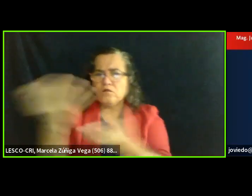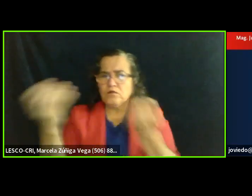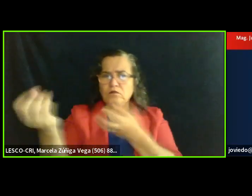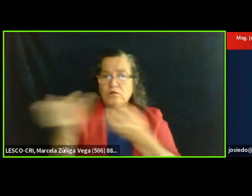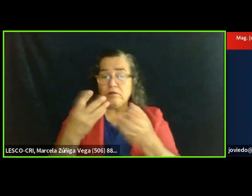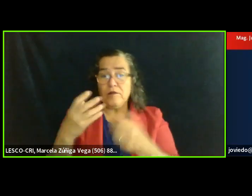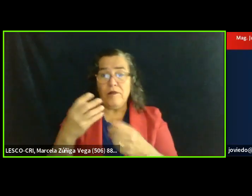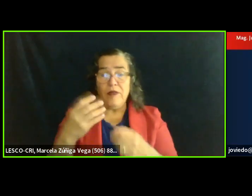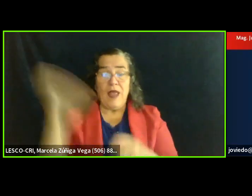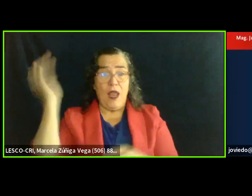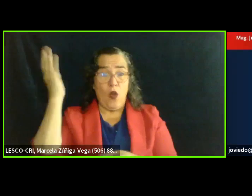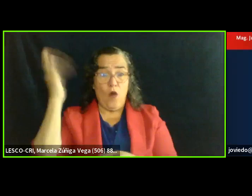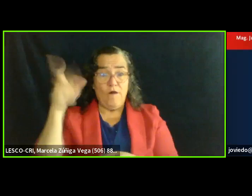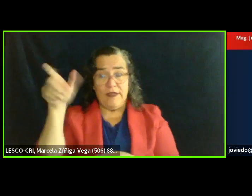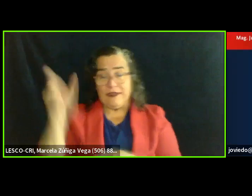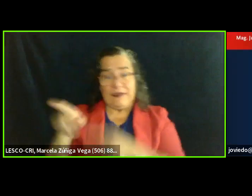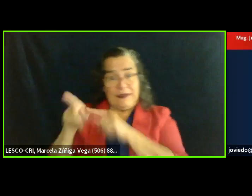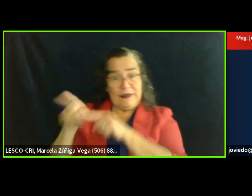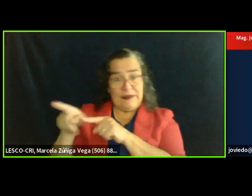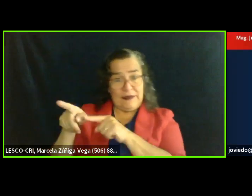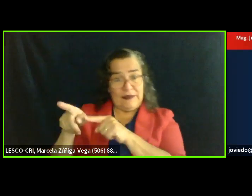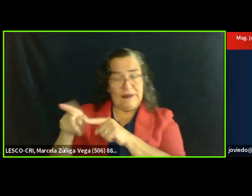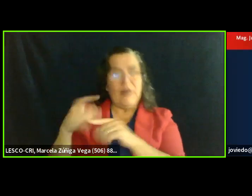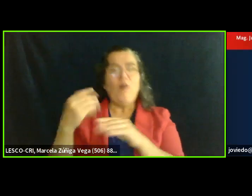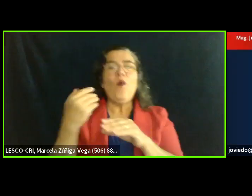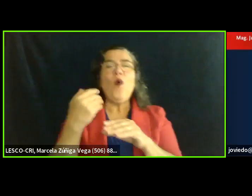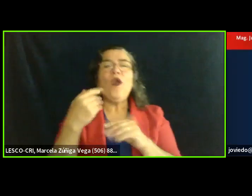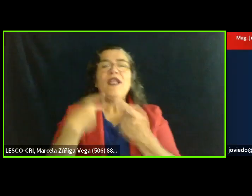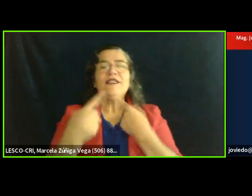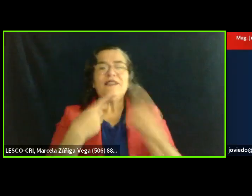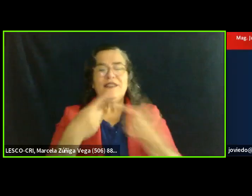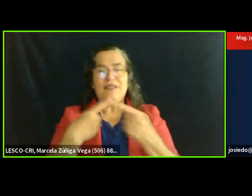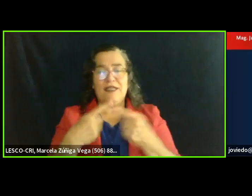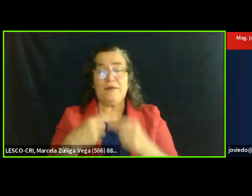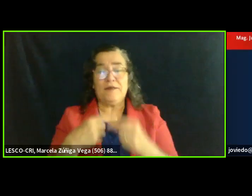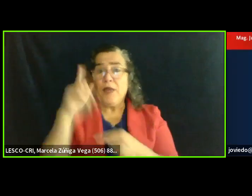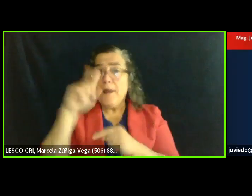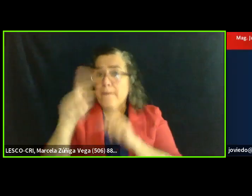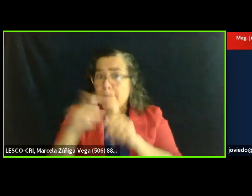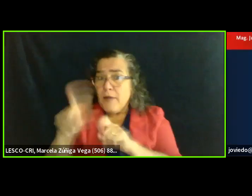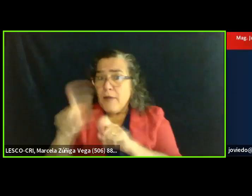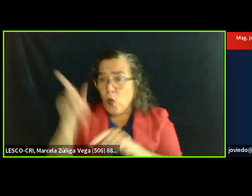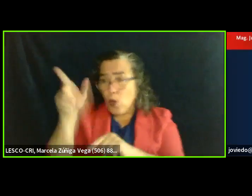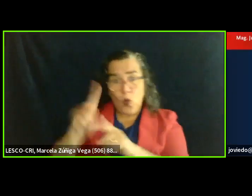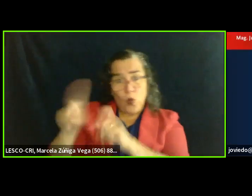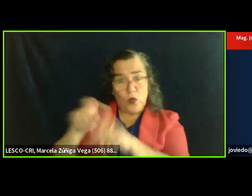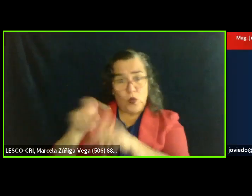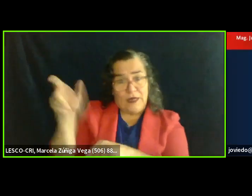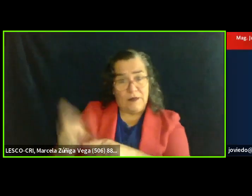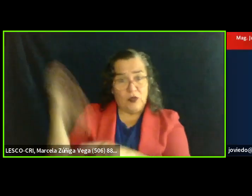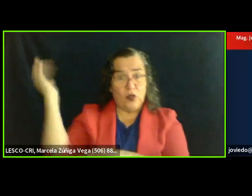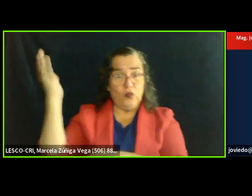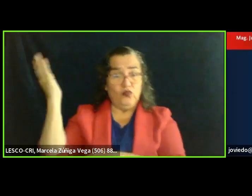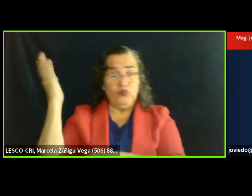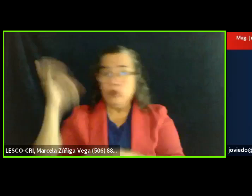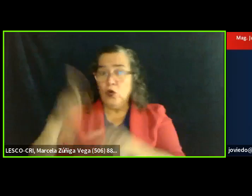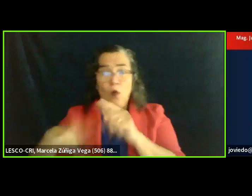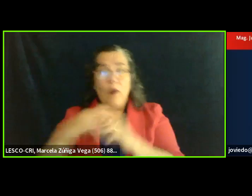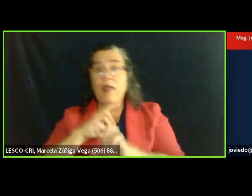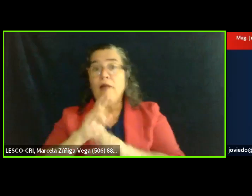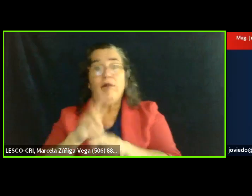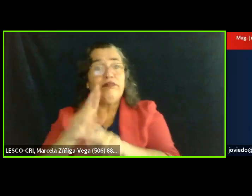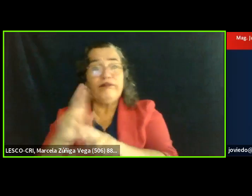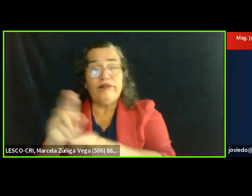chat. Las respuestas a las preguntas que la persona conferencista no puede atender durante